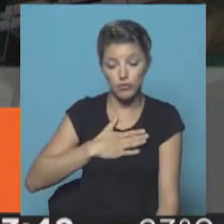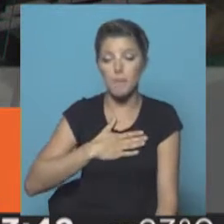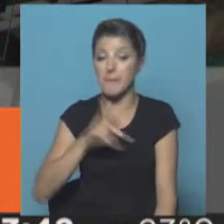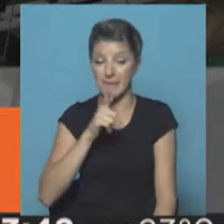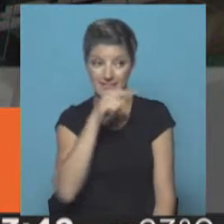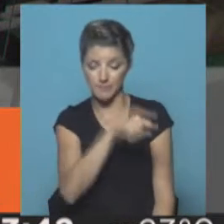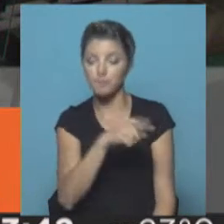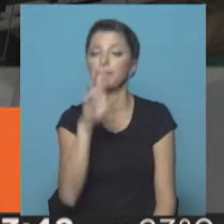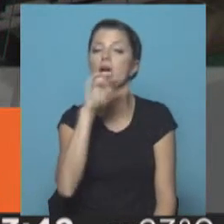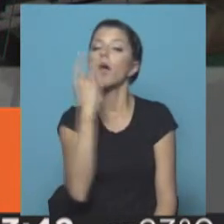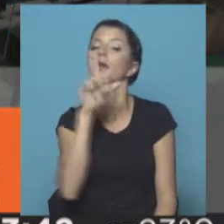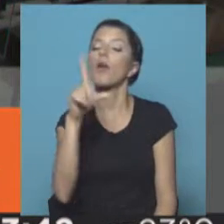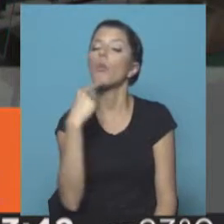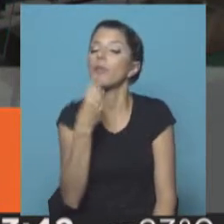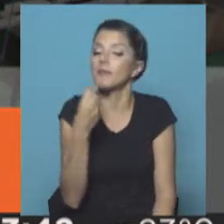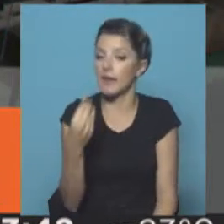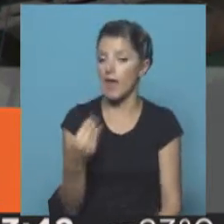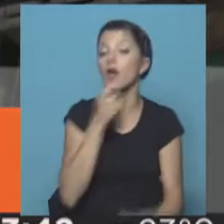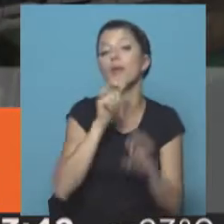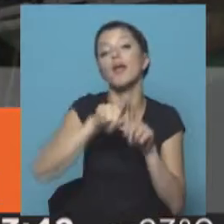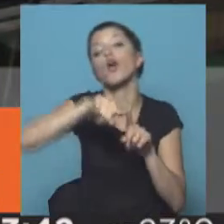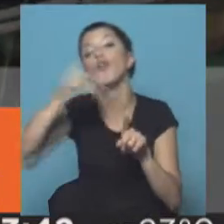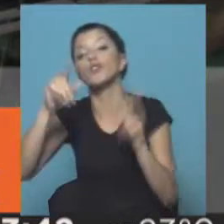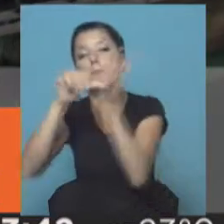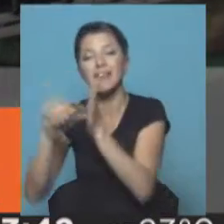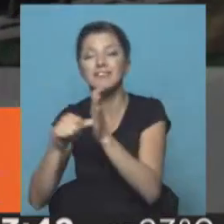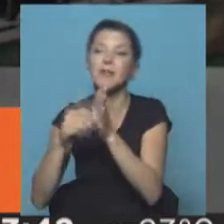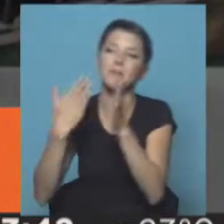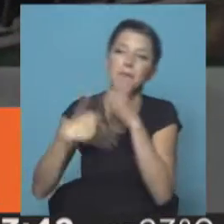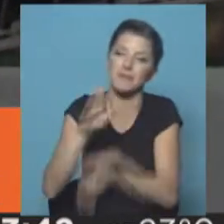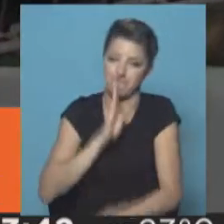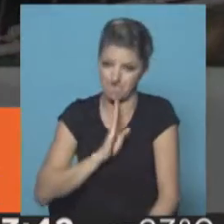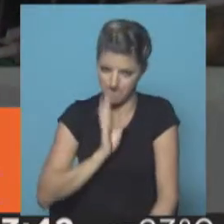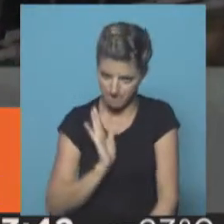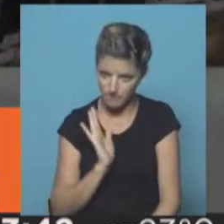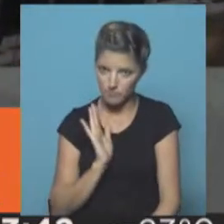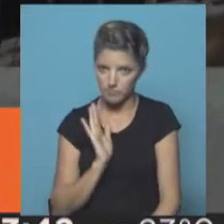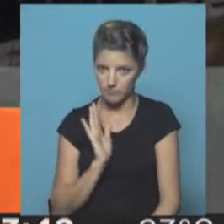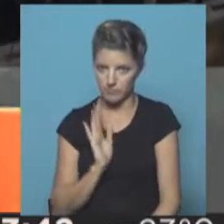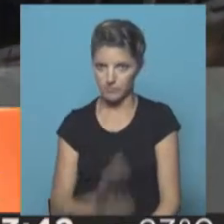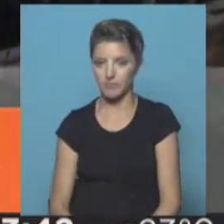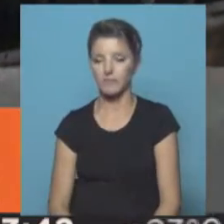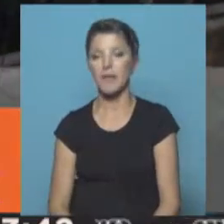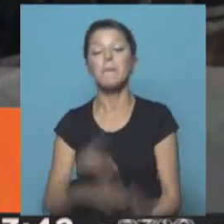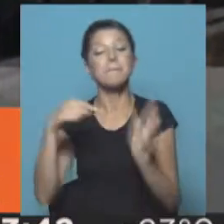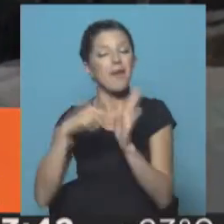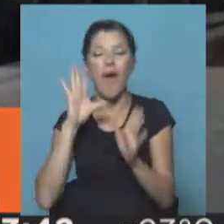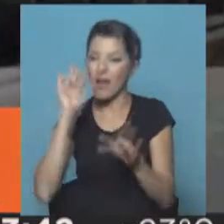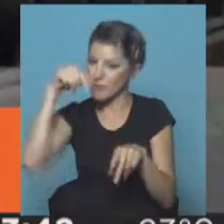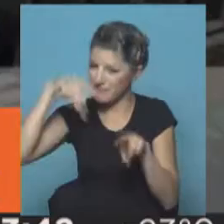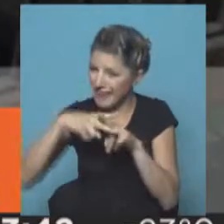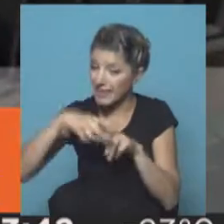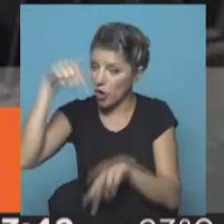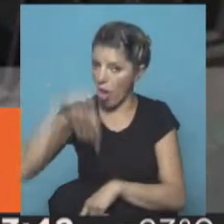tiene que ver con que en otros casos tal vez habría una mayor condescendencia. Hay una decisión política. Pero en este caso, digamos, hay una cuestión técnica que